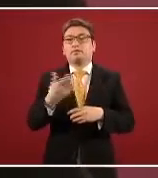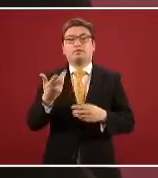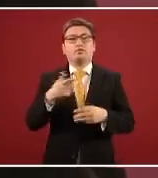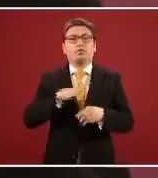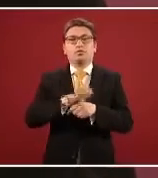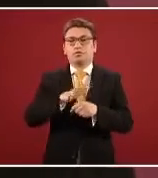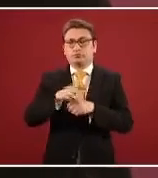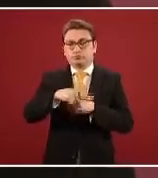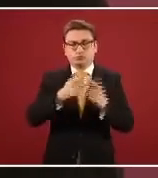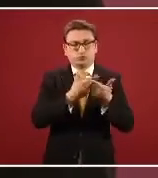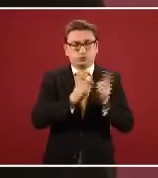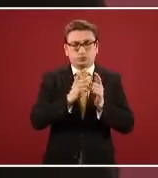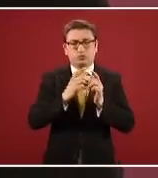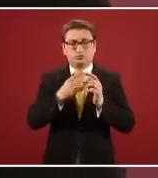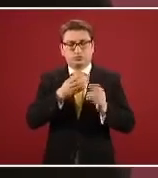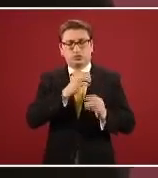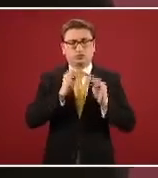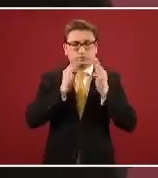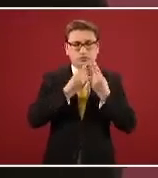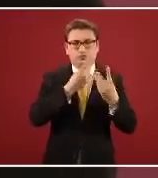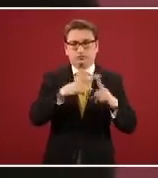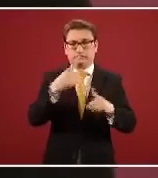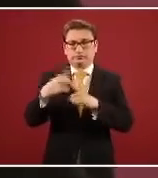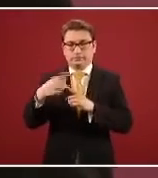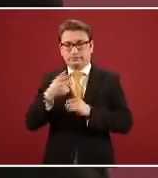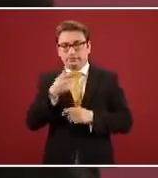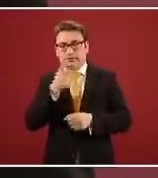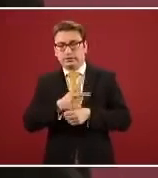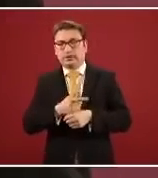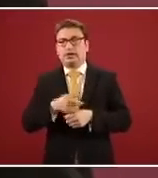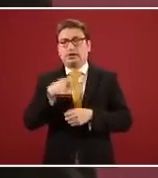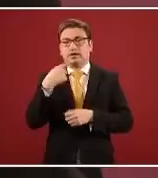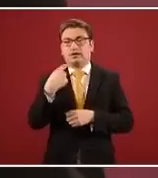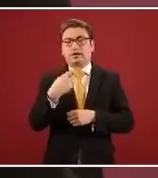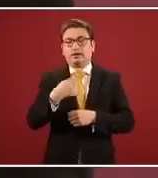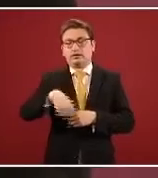la delincuencia organizada, particularmente disminuir